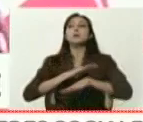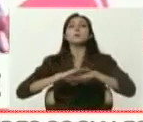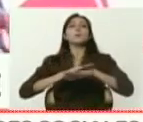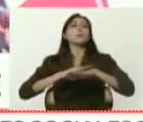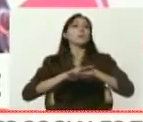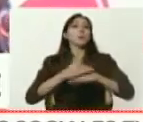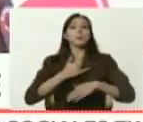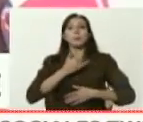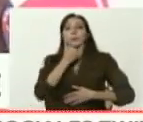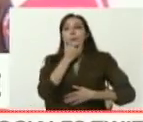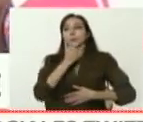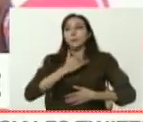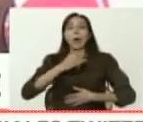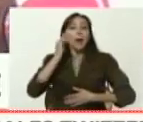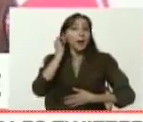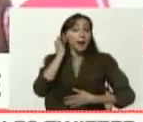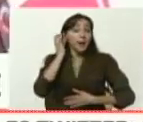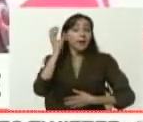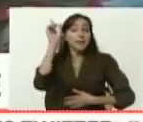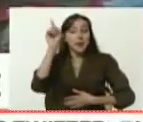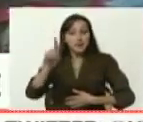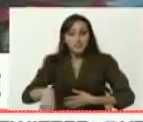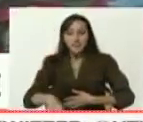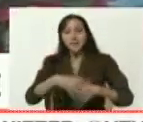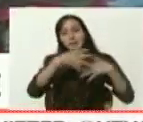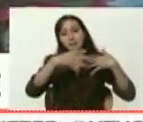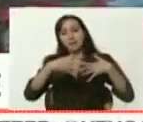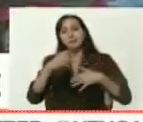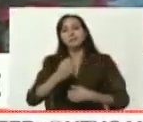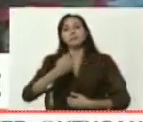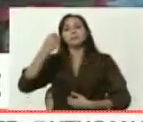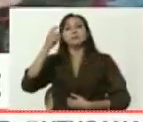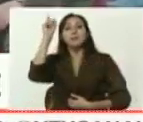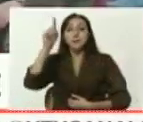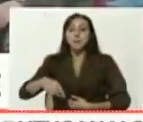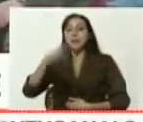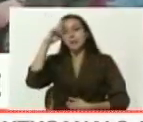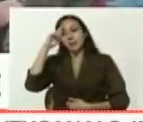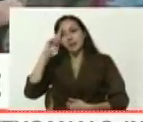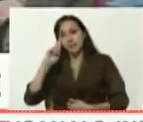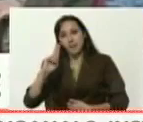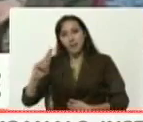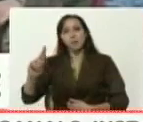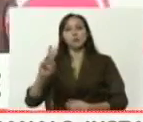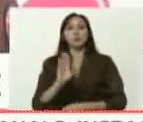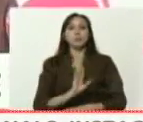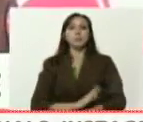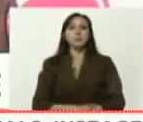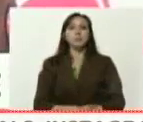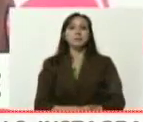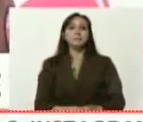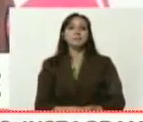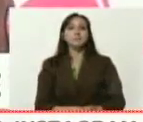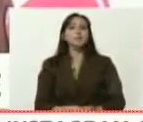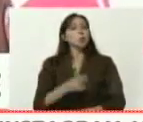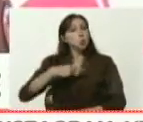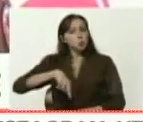machismo, y esas guerrilleras merecen nuestro respeto, nuestro